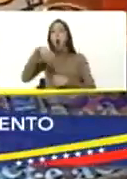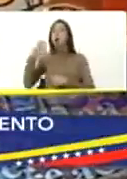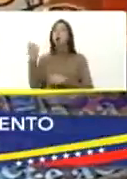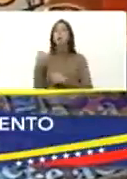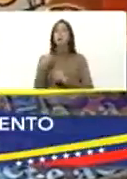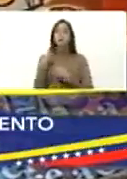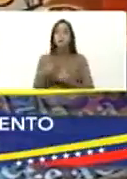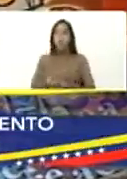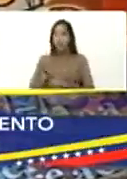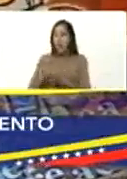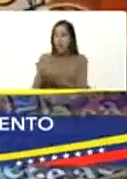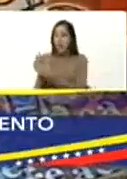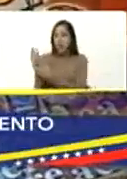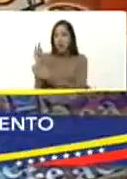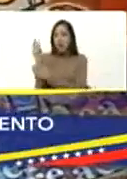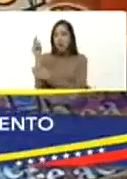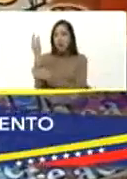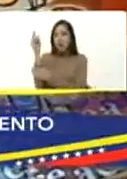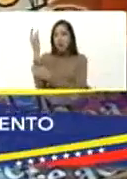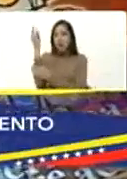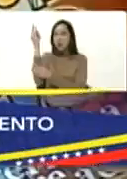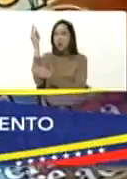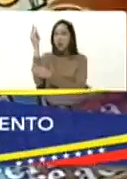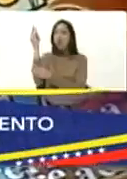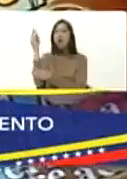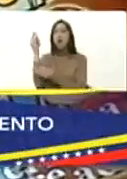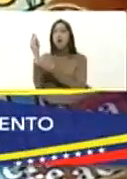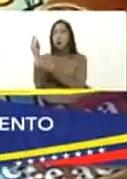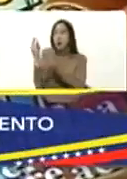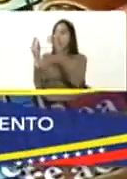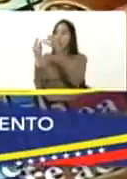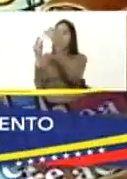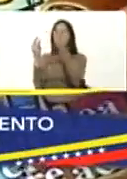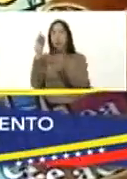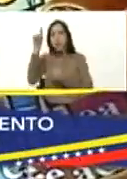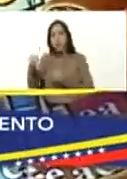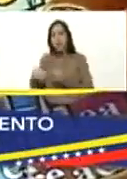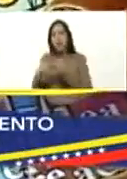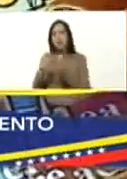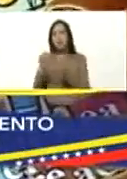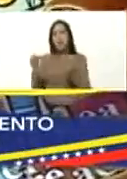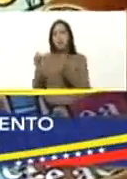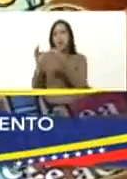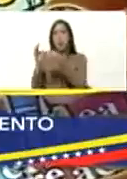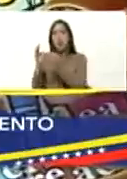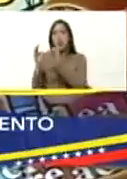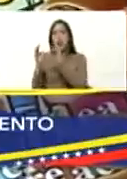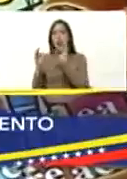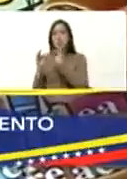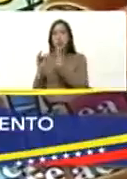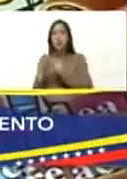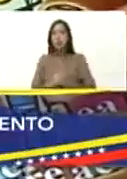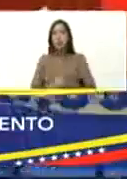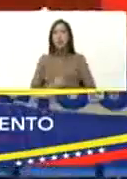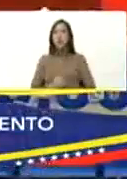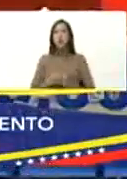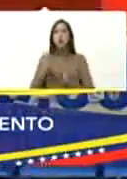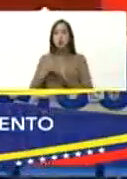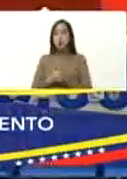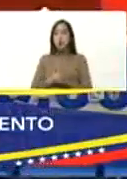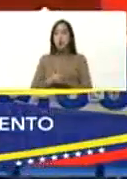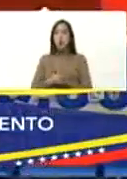Primero el tallo, luego la espiga y después el grano en la espiga. En cuanto el grano